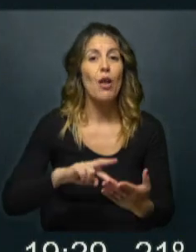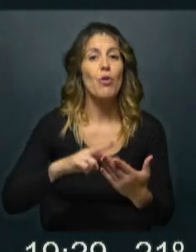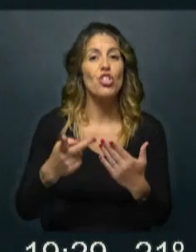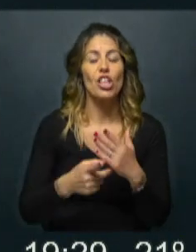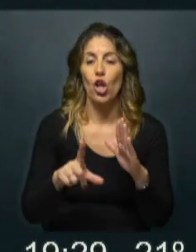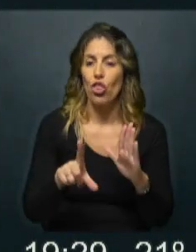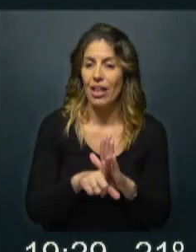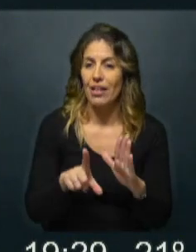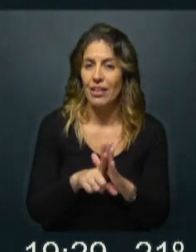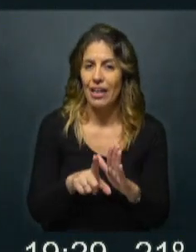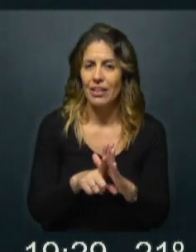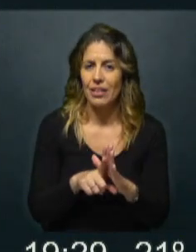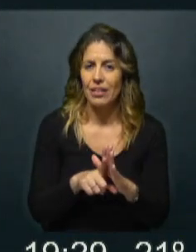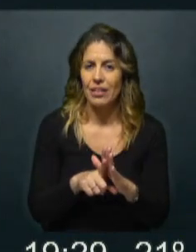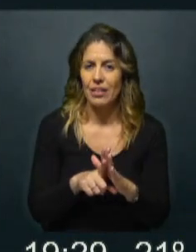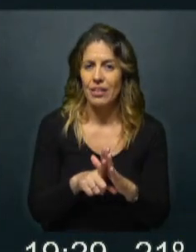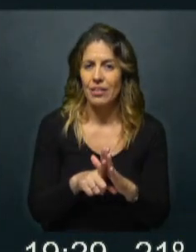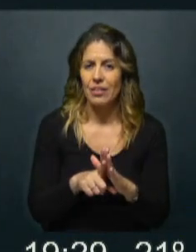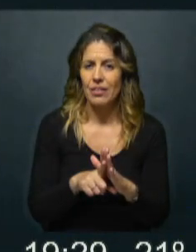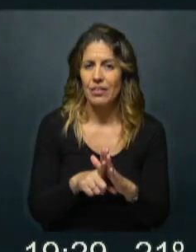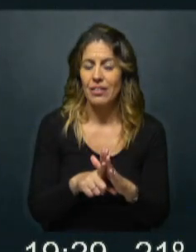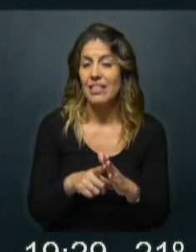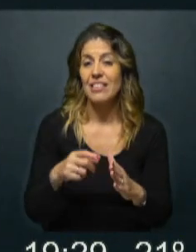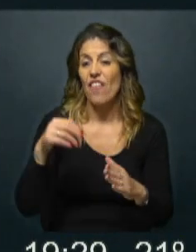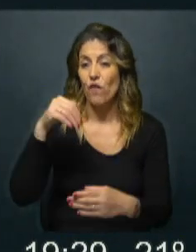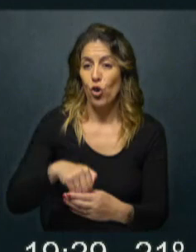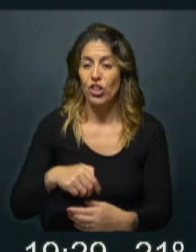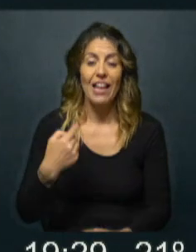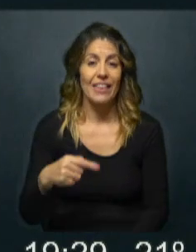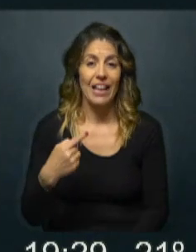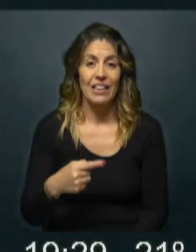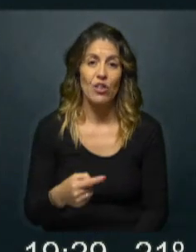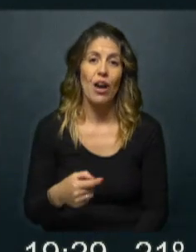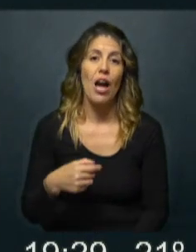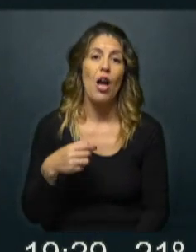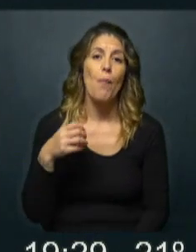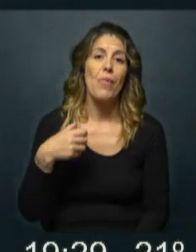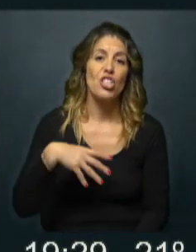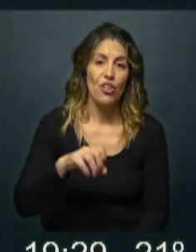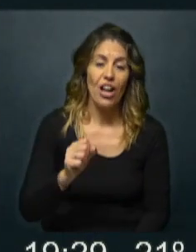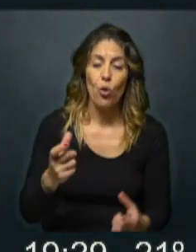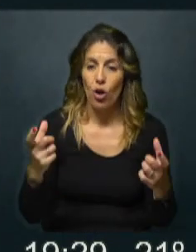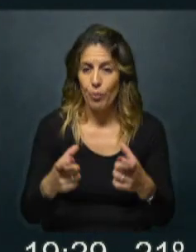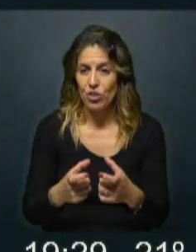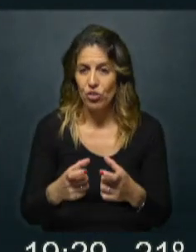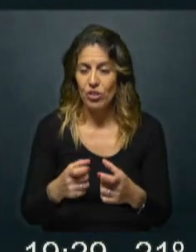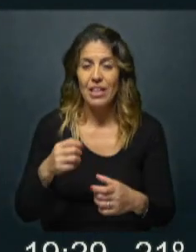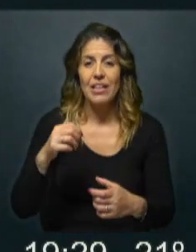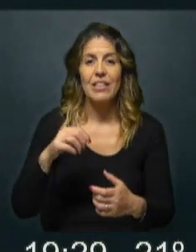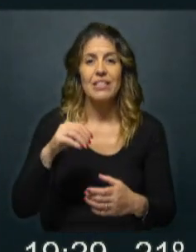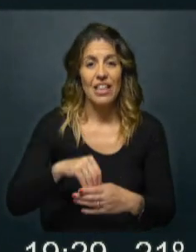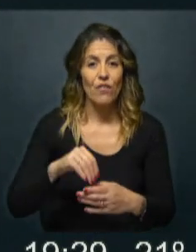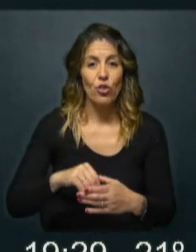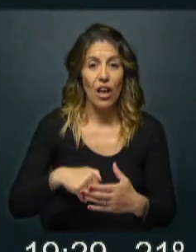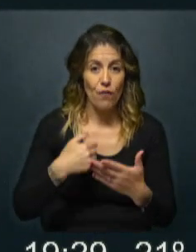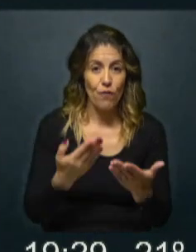se se descarta se se vota negativamente enviar la comisión se vota favorecer el proyecto de ley sí con